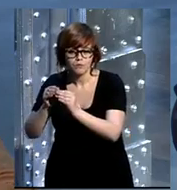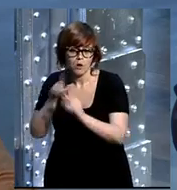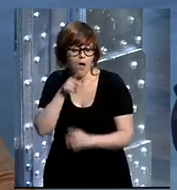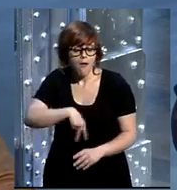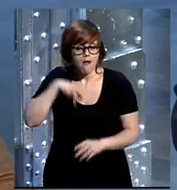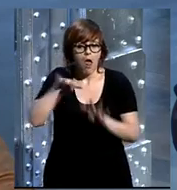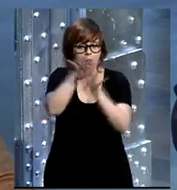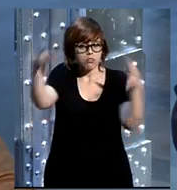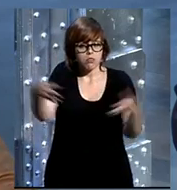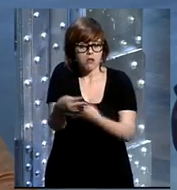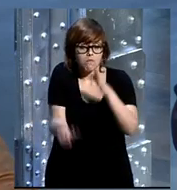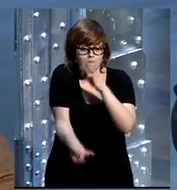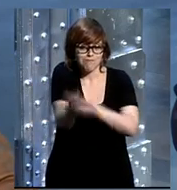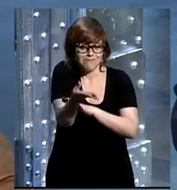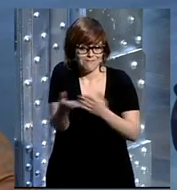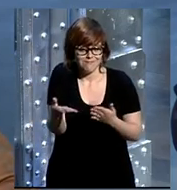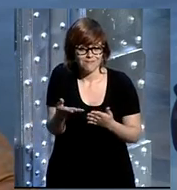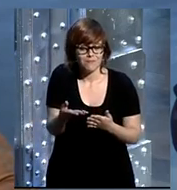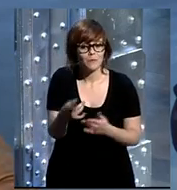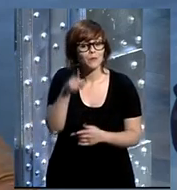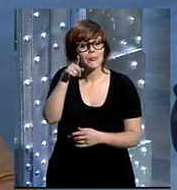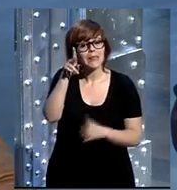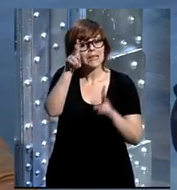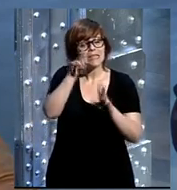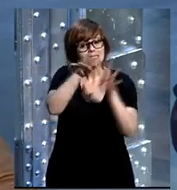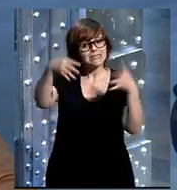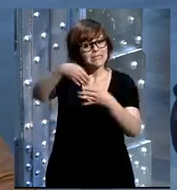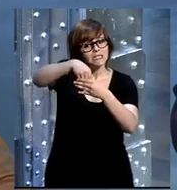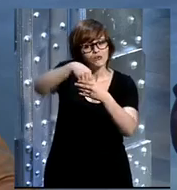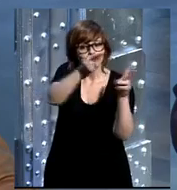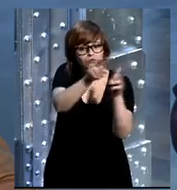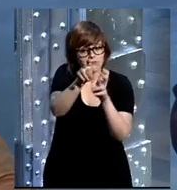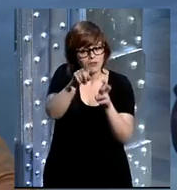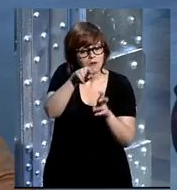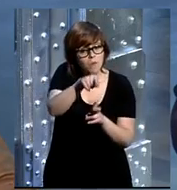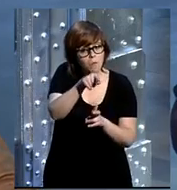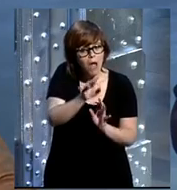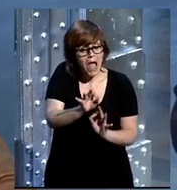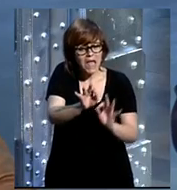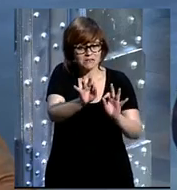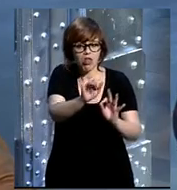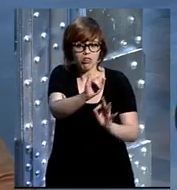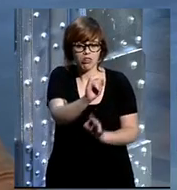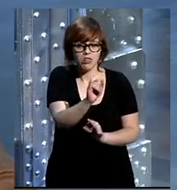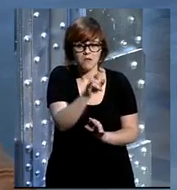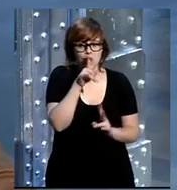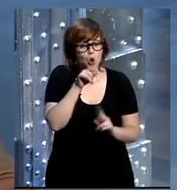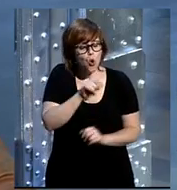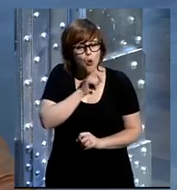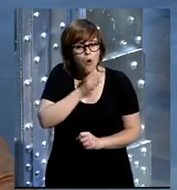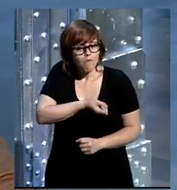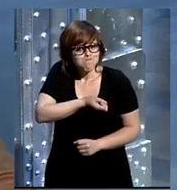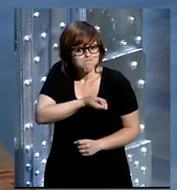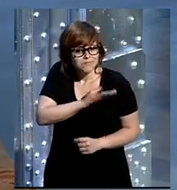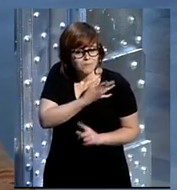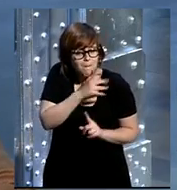Internet, y tiene como otros temas vinculados al desarrollo de la red, lo apasionante, a mi